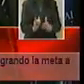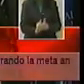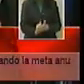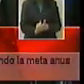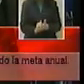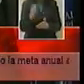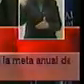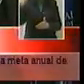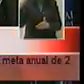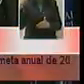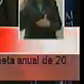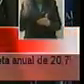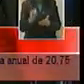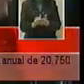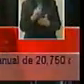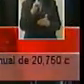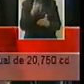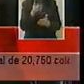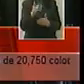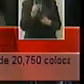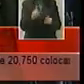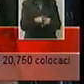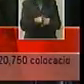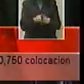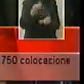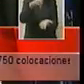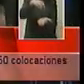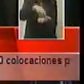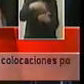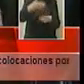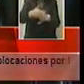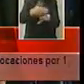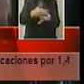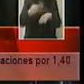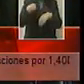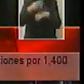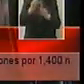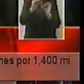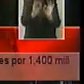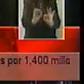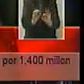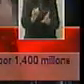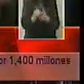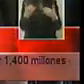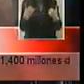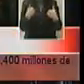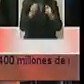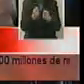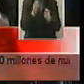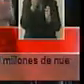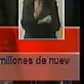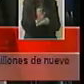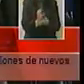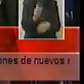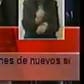de que el magisterio es una piedra angular del desarrollo de nuestro país porque son los que tienen que dar educación